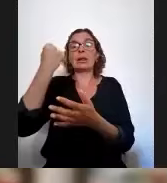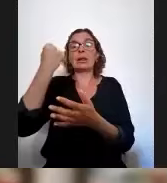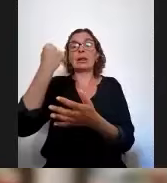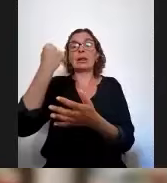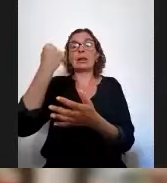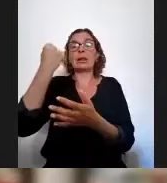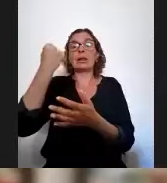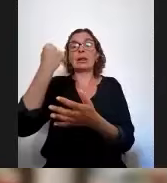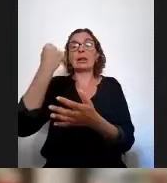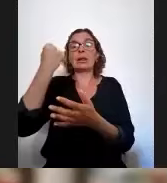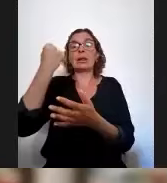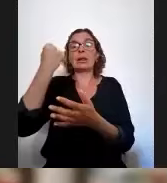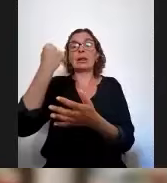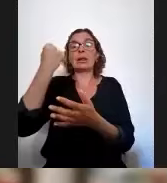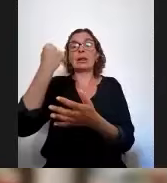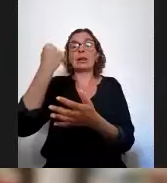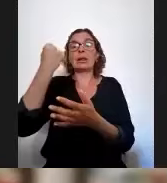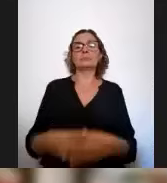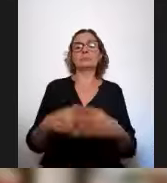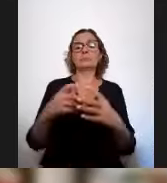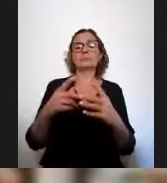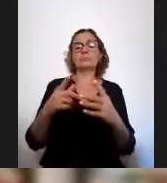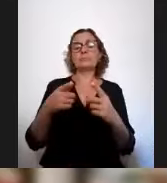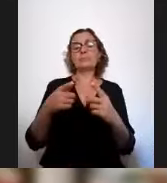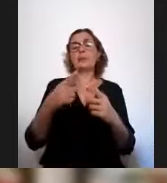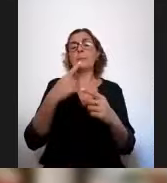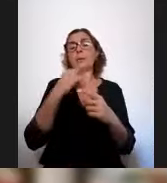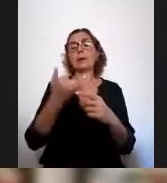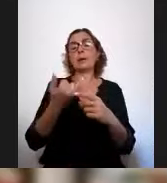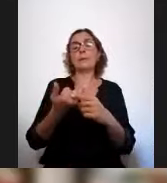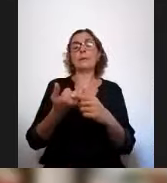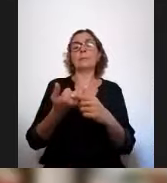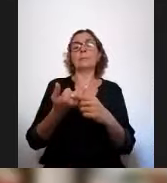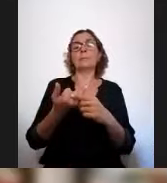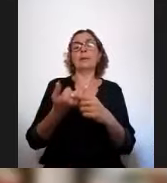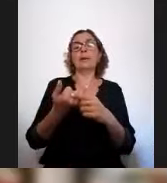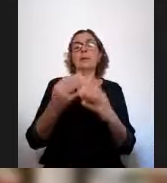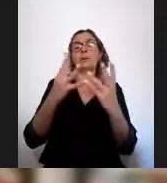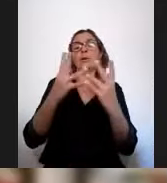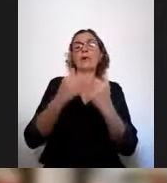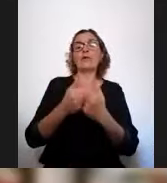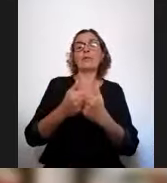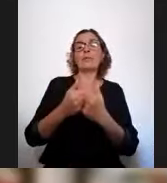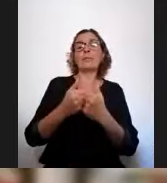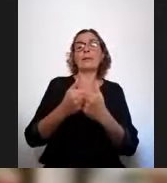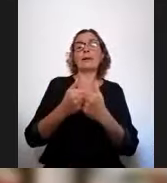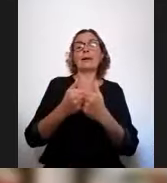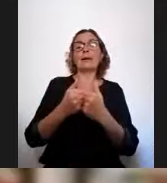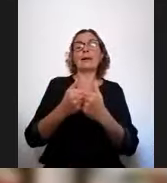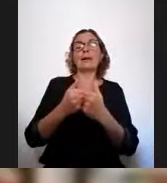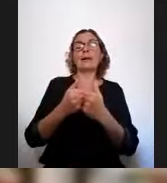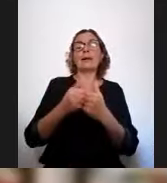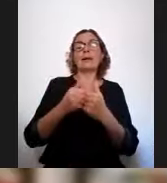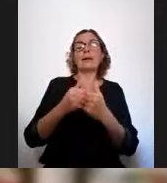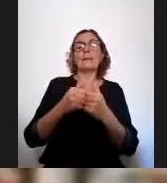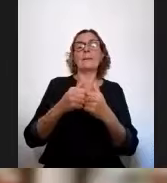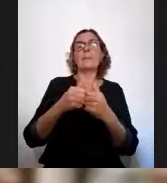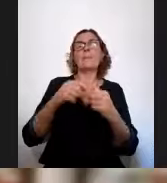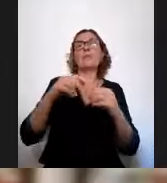Acá les dejé una slide del método Lean Startup, perdón, que es,